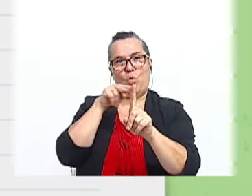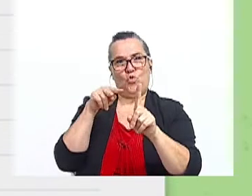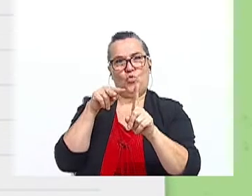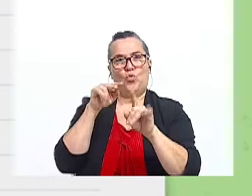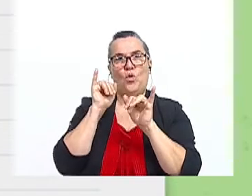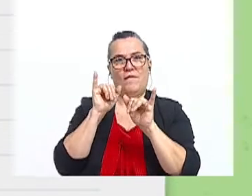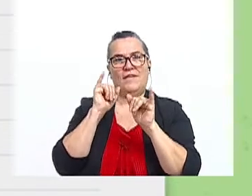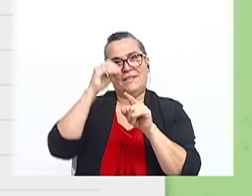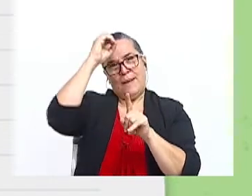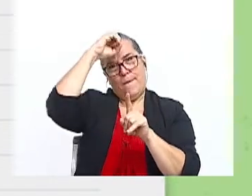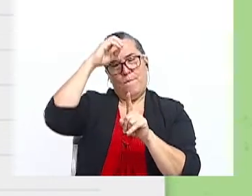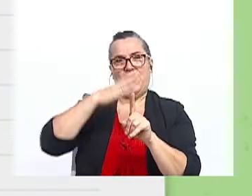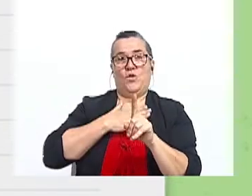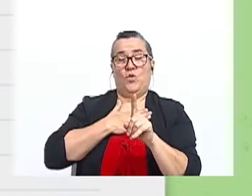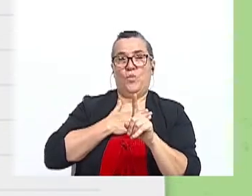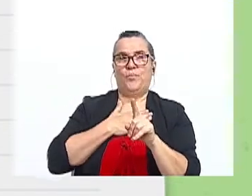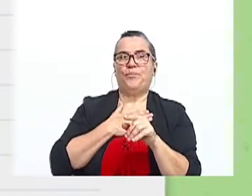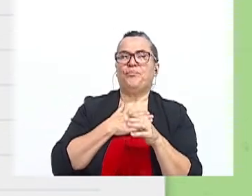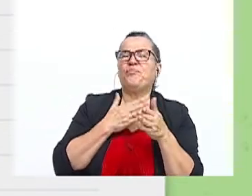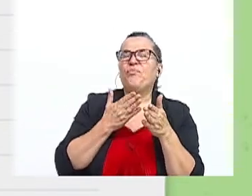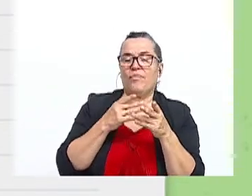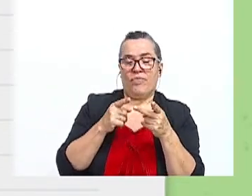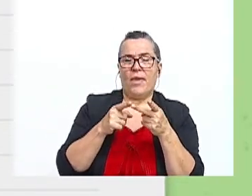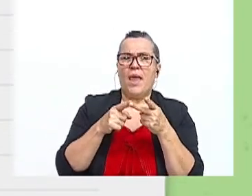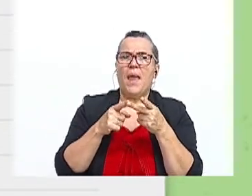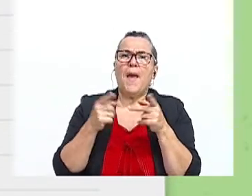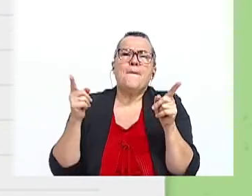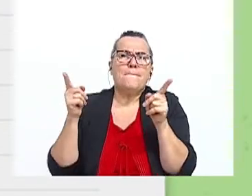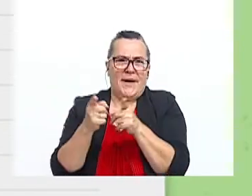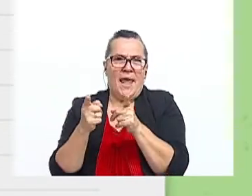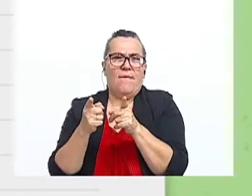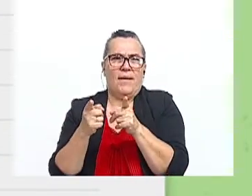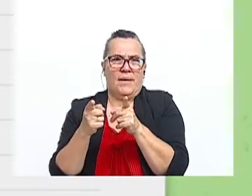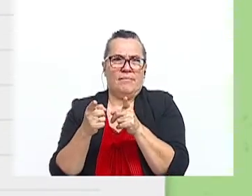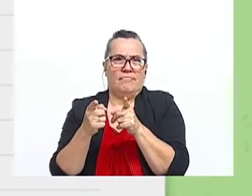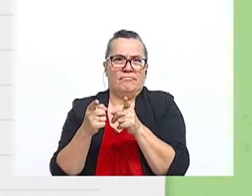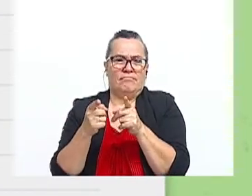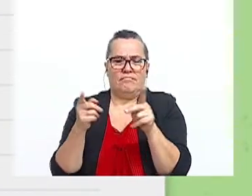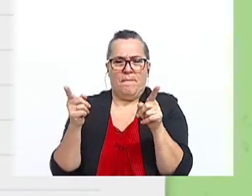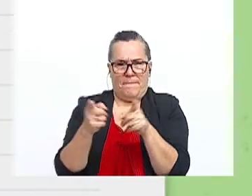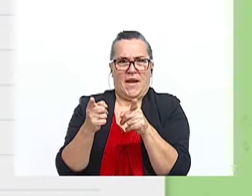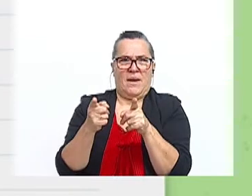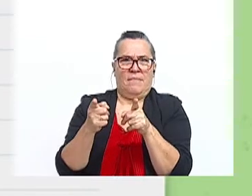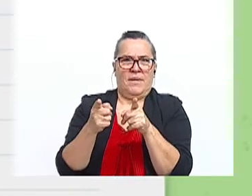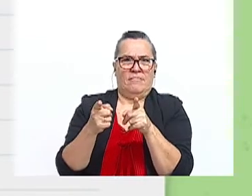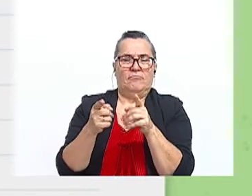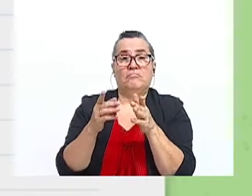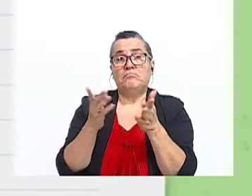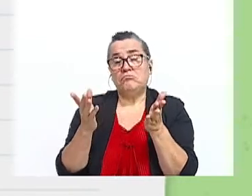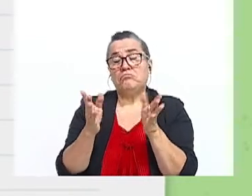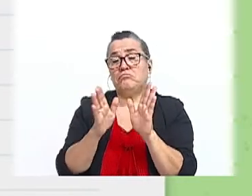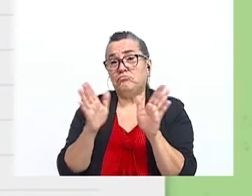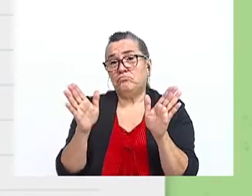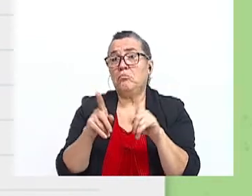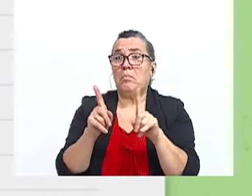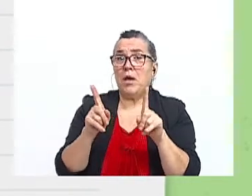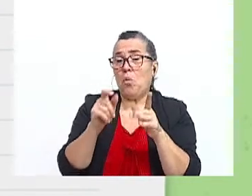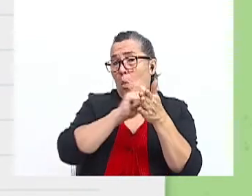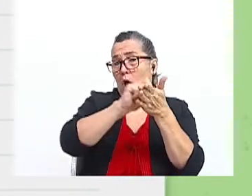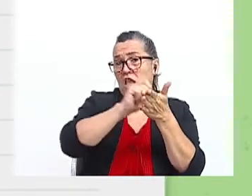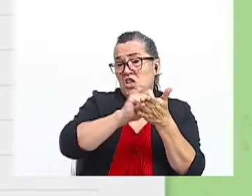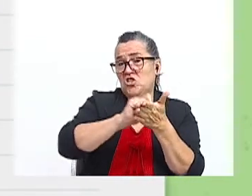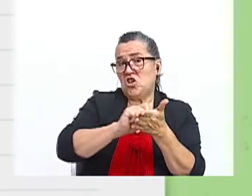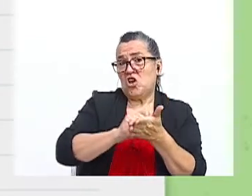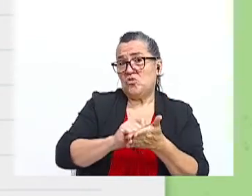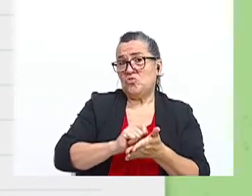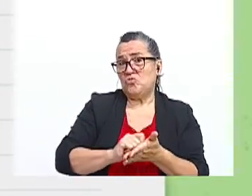vista. Tiende a la brevedad, por lo general. Sin embargo, hay ensayos